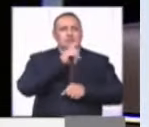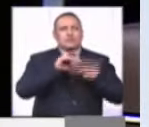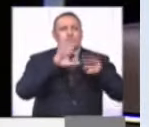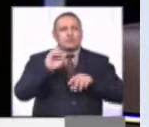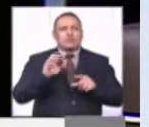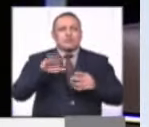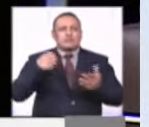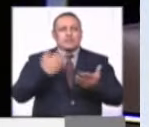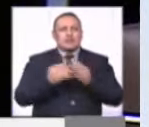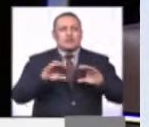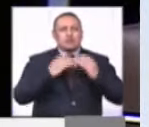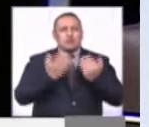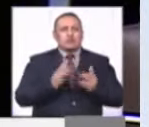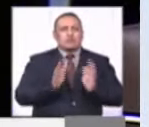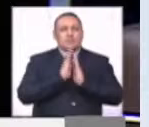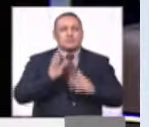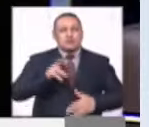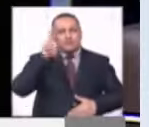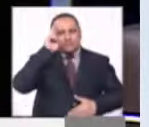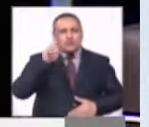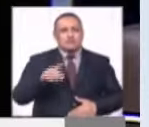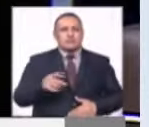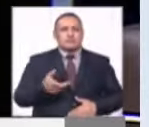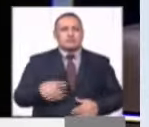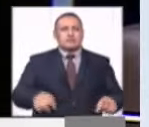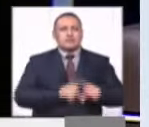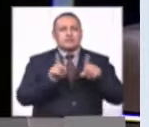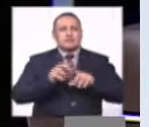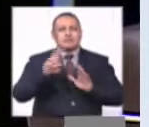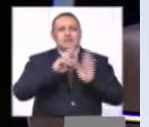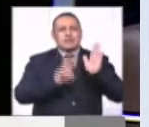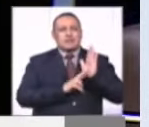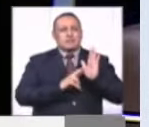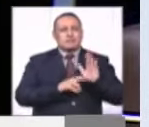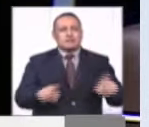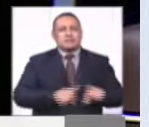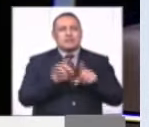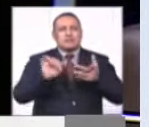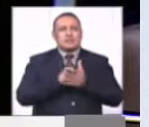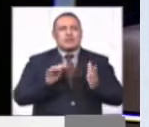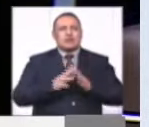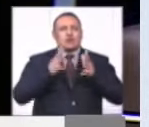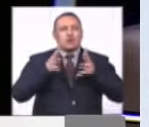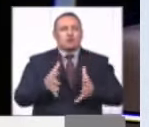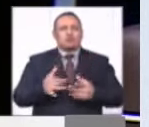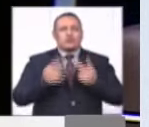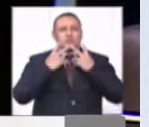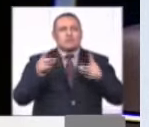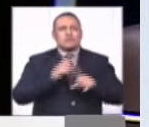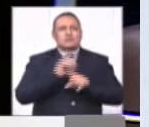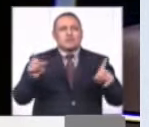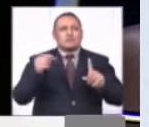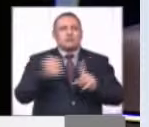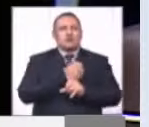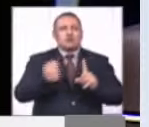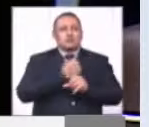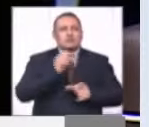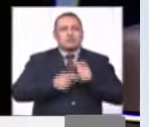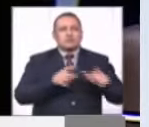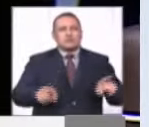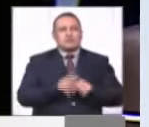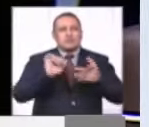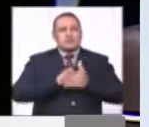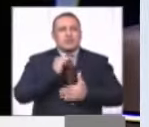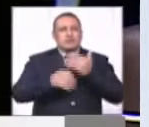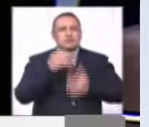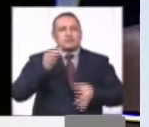al Congreso a pedir confianza. Este régimen, presidente, que con odio llama violentos al pueblo que marcha